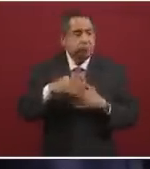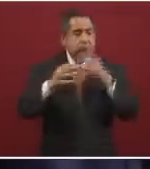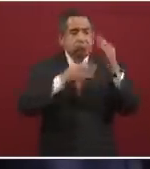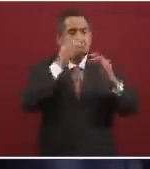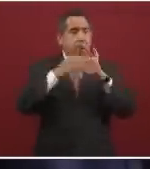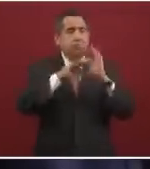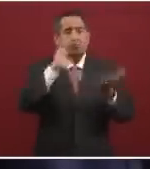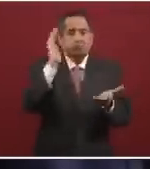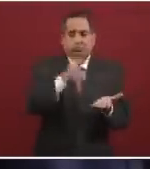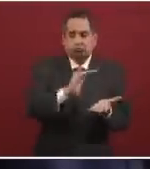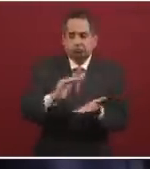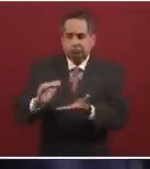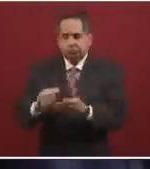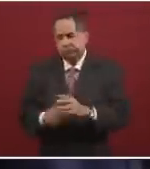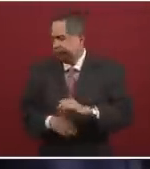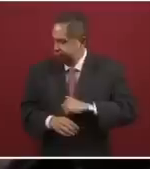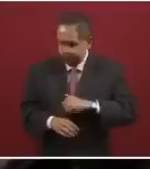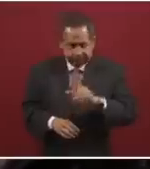públicos.